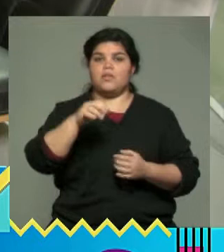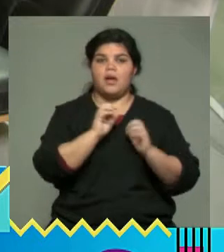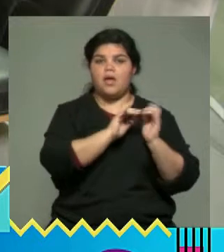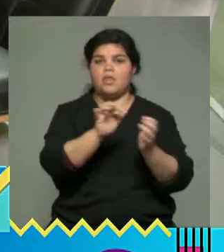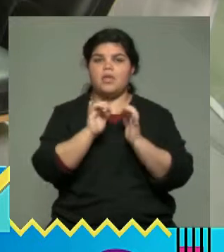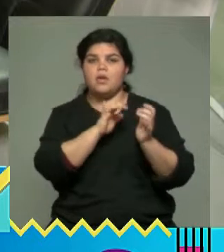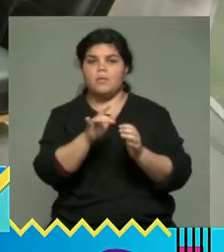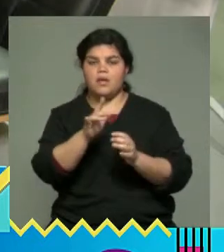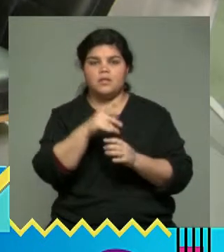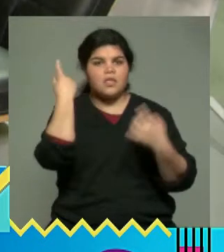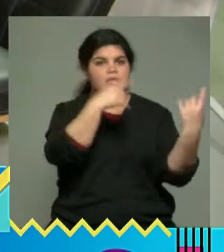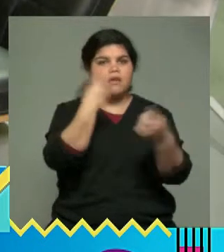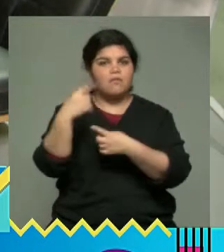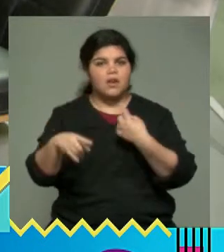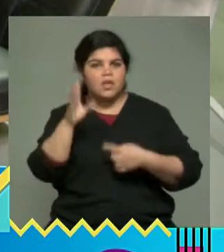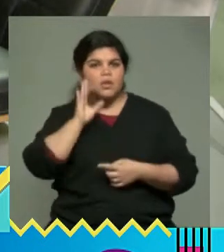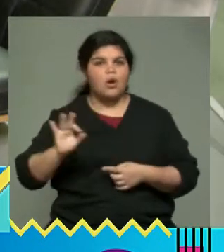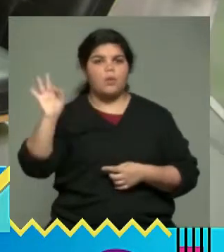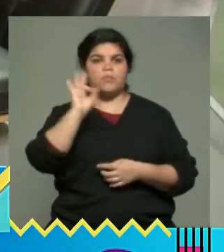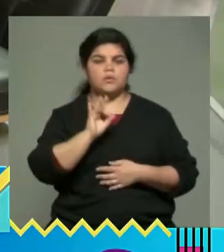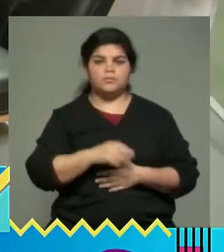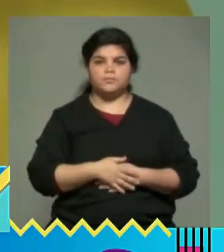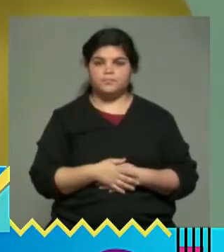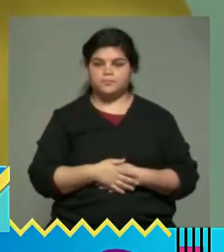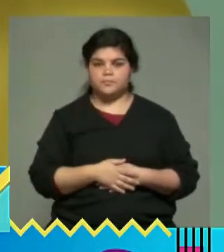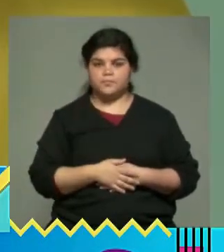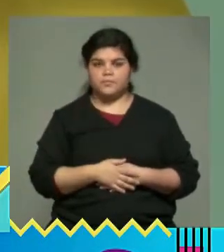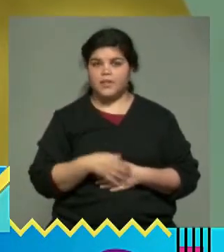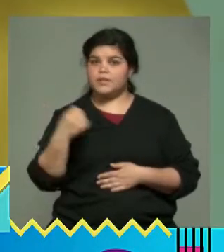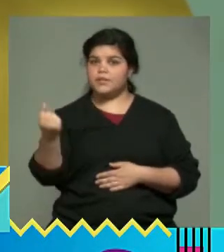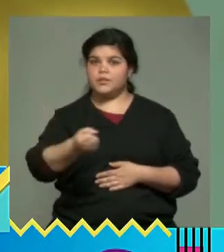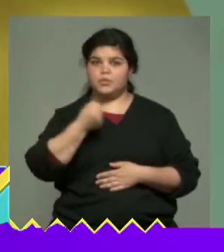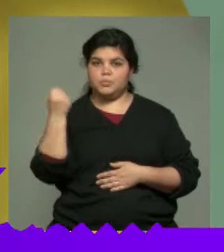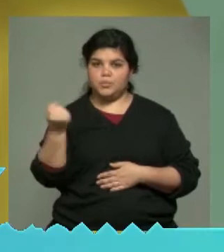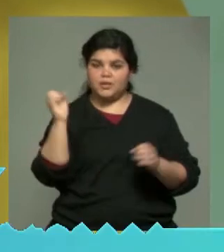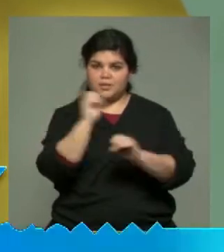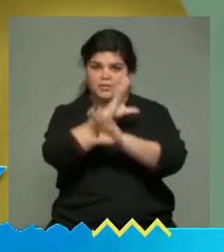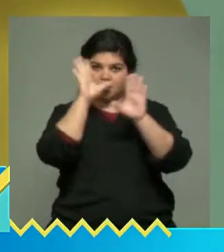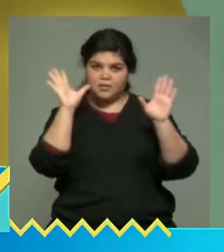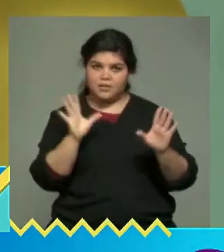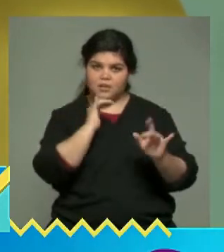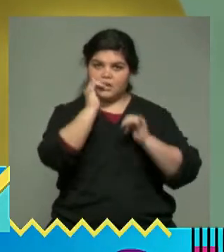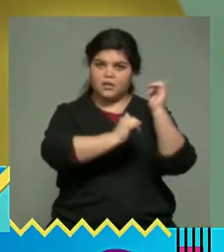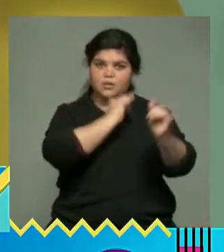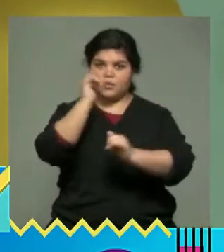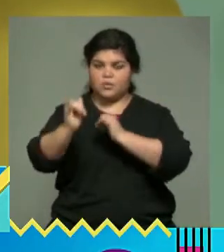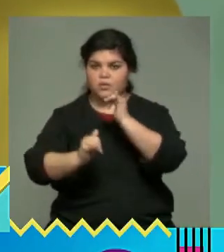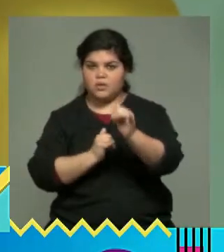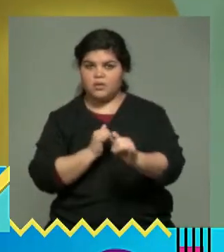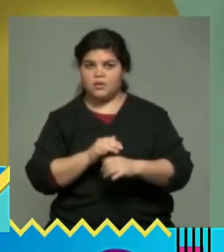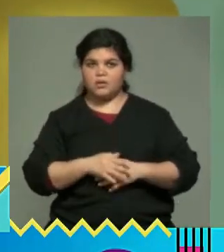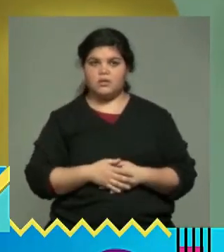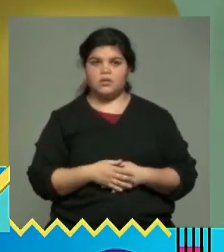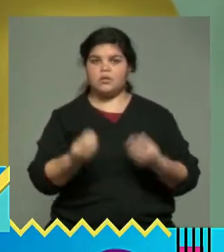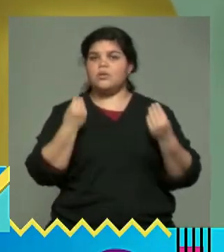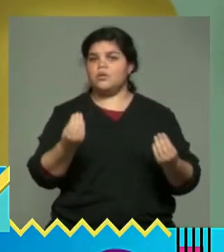digamos. Bueno, sí, sería muy importante, ¿no es cierto?, dejar en claro desde qué perspectiva el